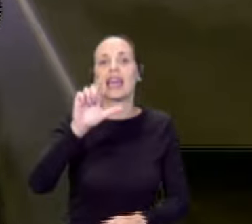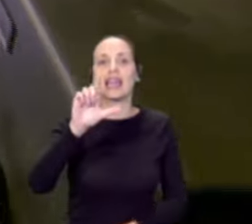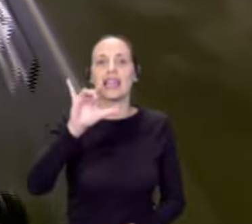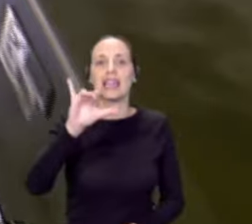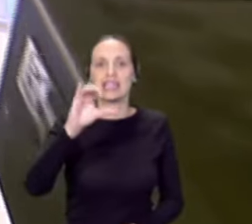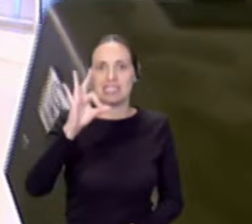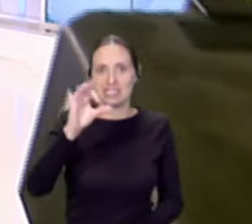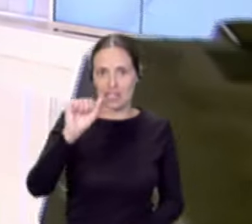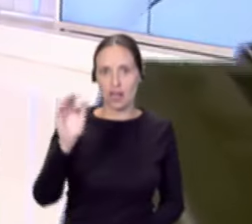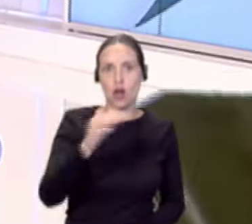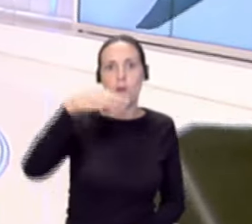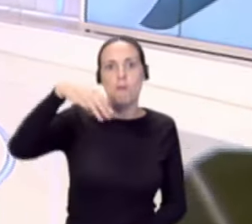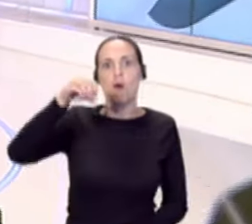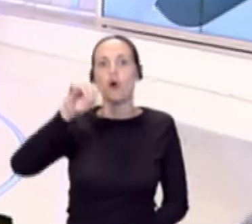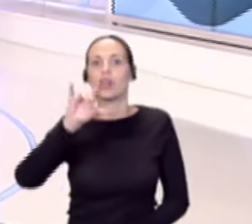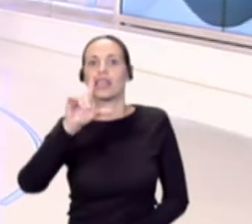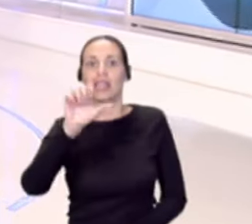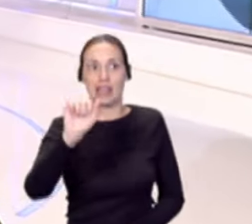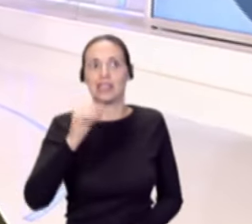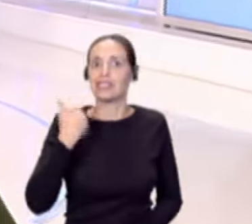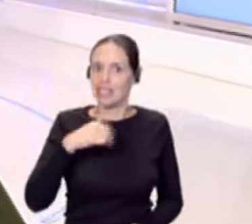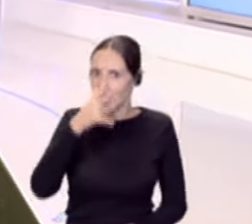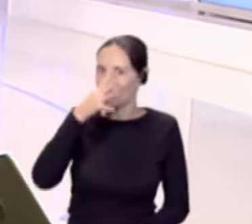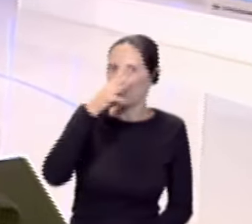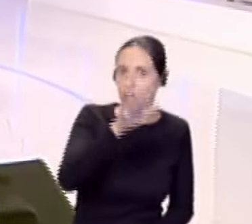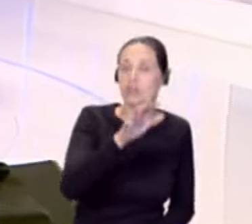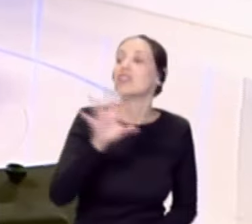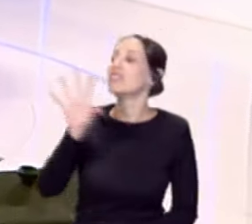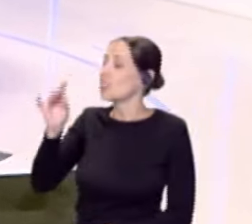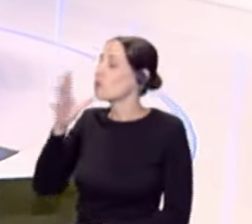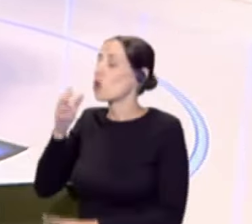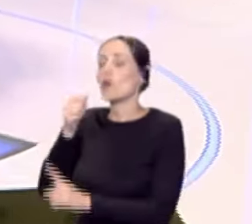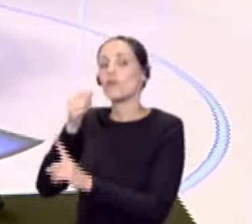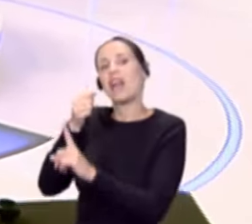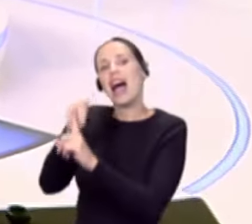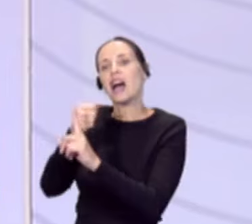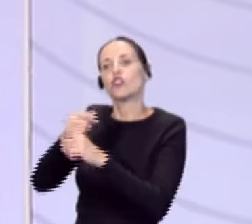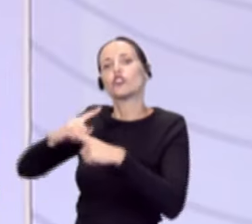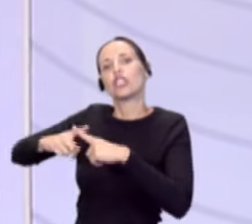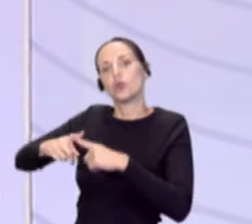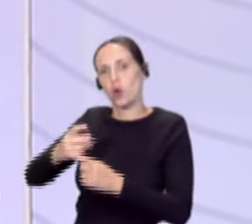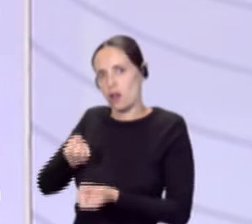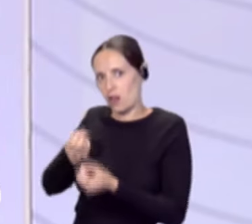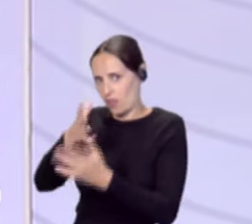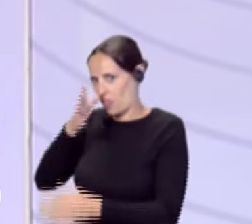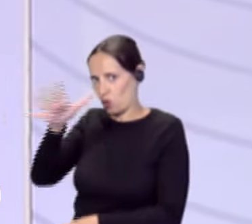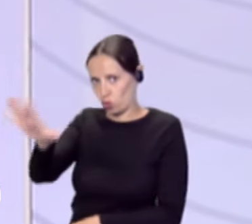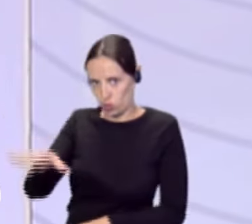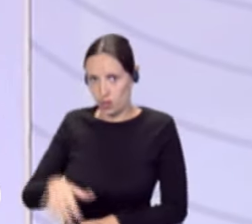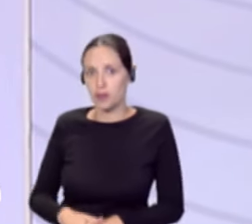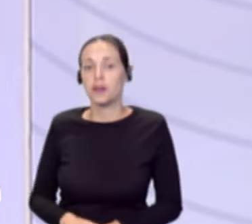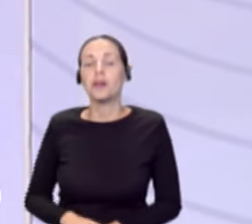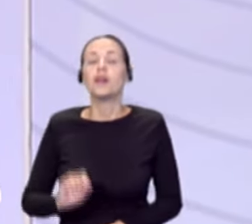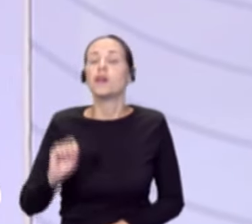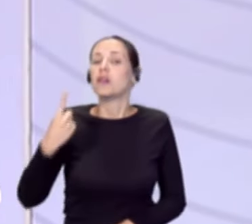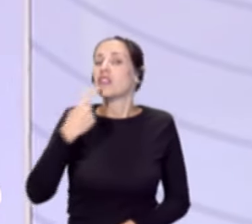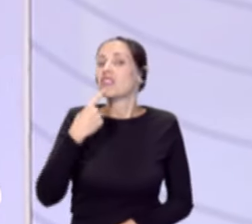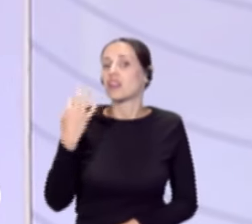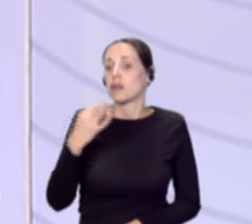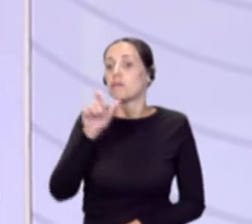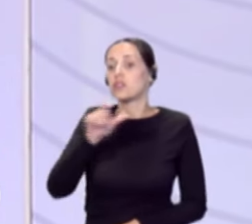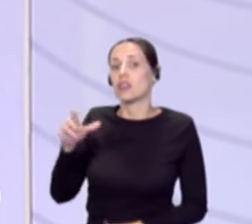hecho esa denuncia formalmente, sí, por acoso sexual. El primero de todo hay que decir que normalmente las víctimas lo que quieren es